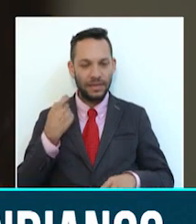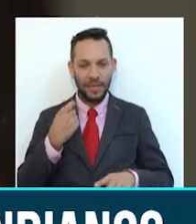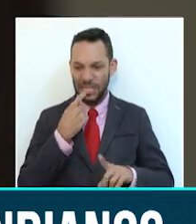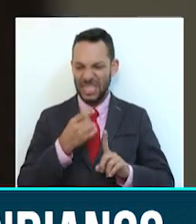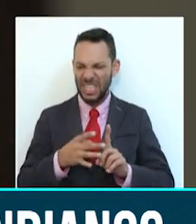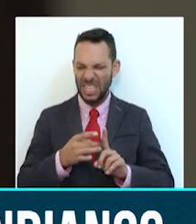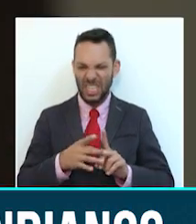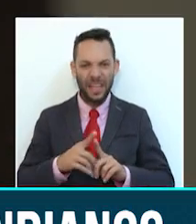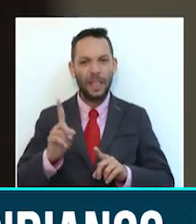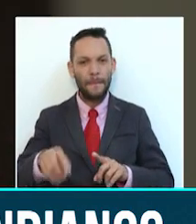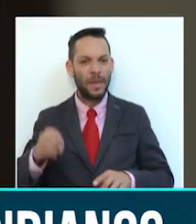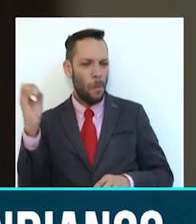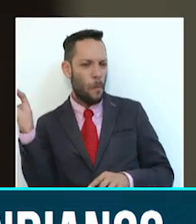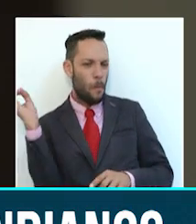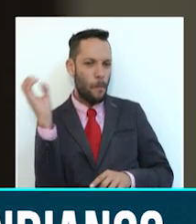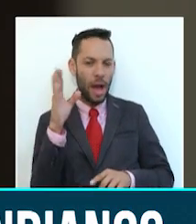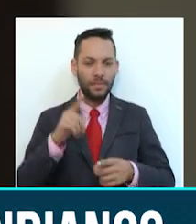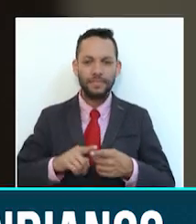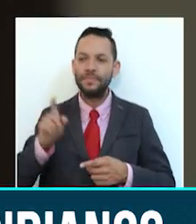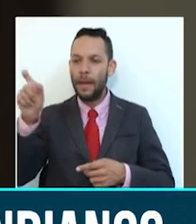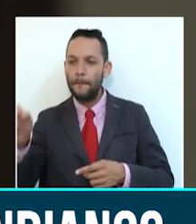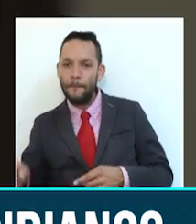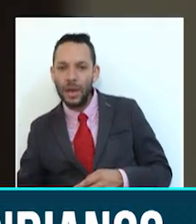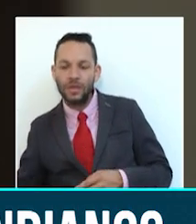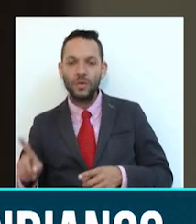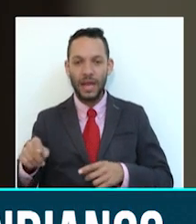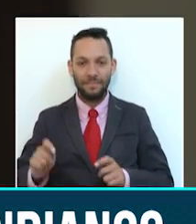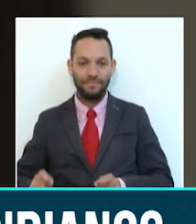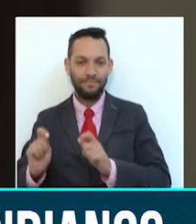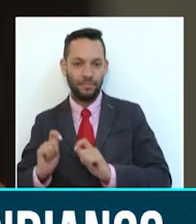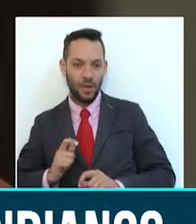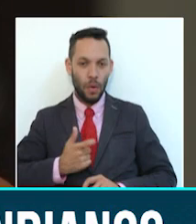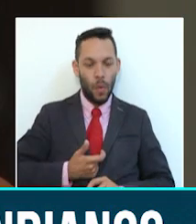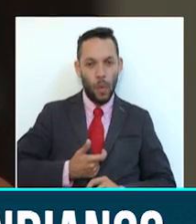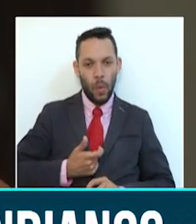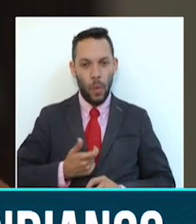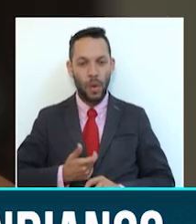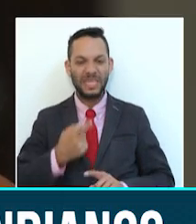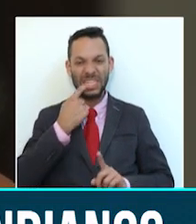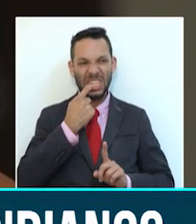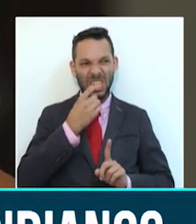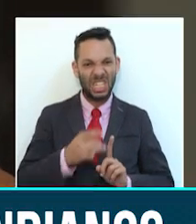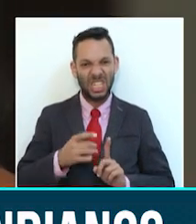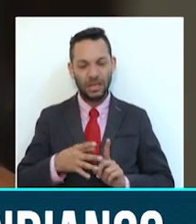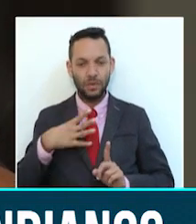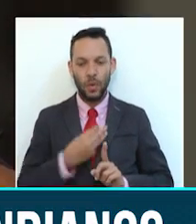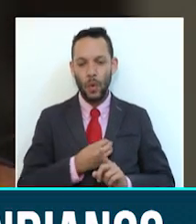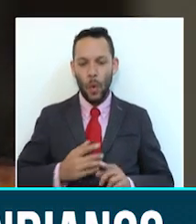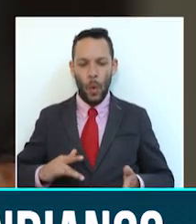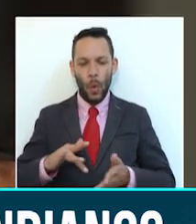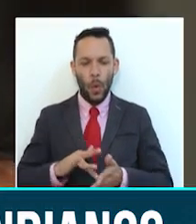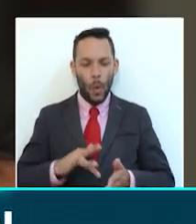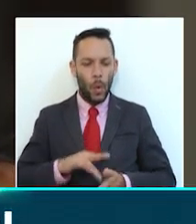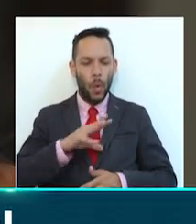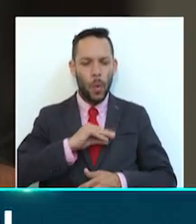de martillo, ¿no? Así es, con Marjorie Orozco obtuvo medalla de bronce. De hecho, estábamos acompañándola en el estadio de atletismo, muy contentos por esta medalla,